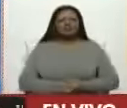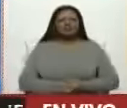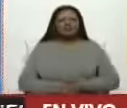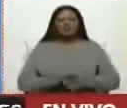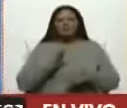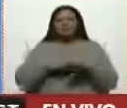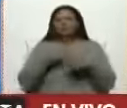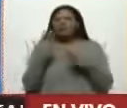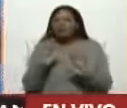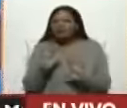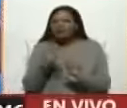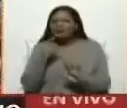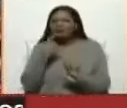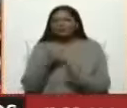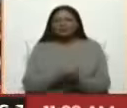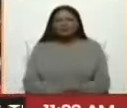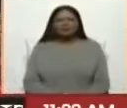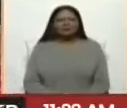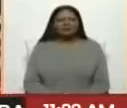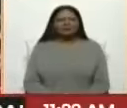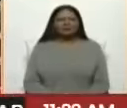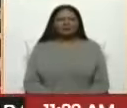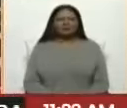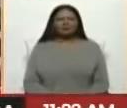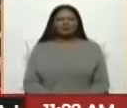será? ¿Ah?